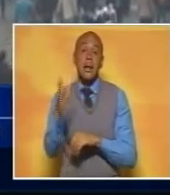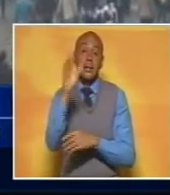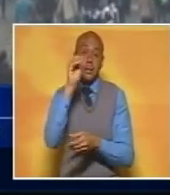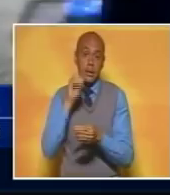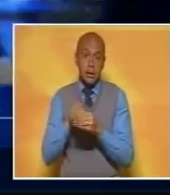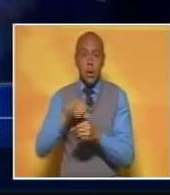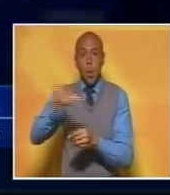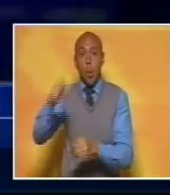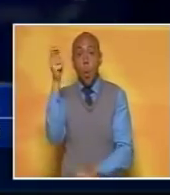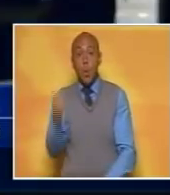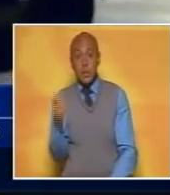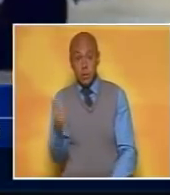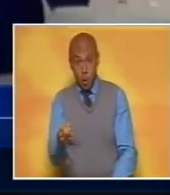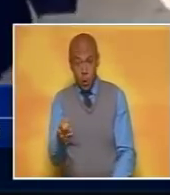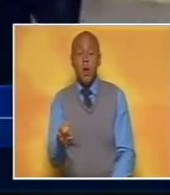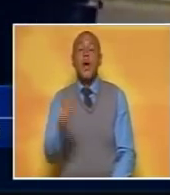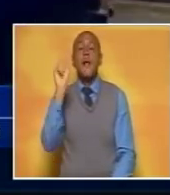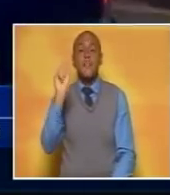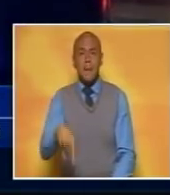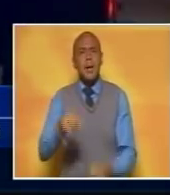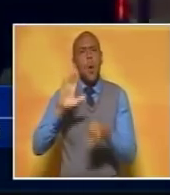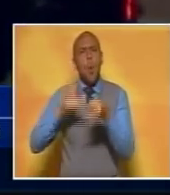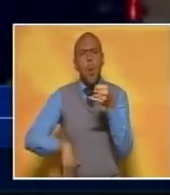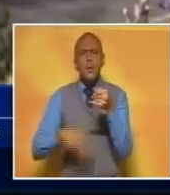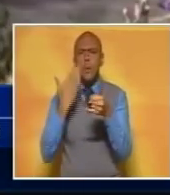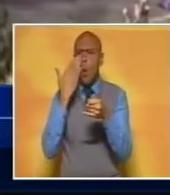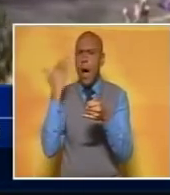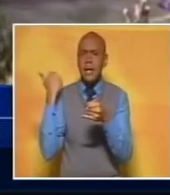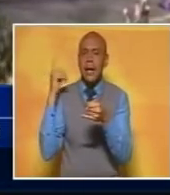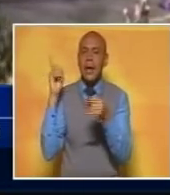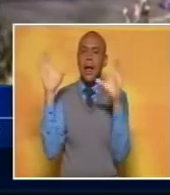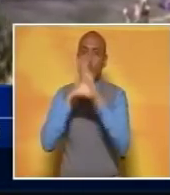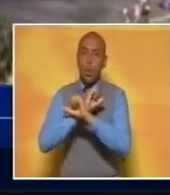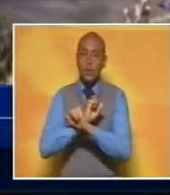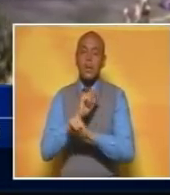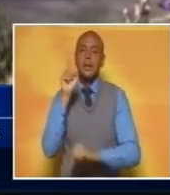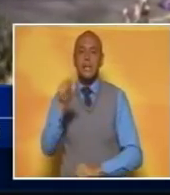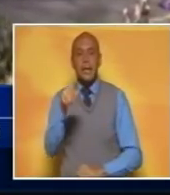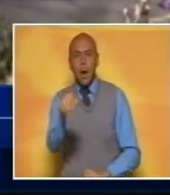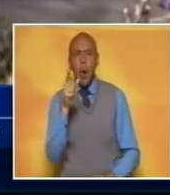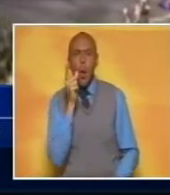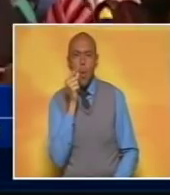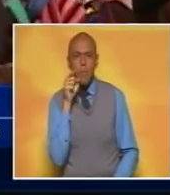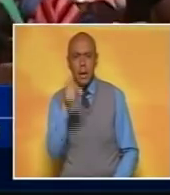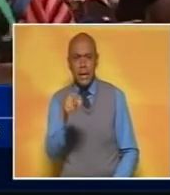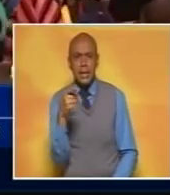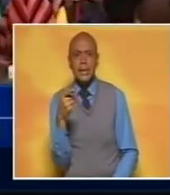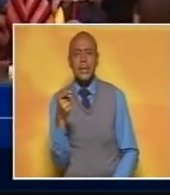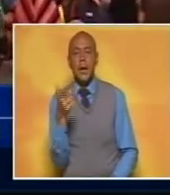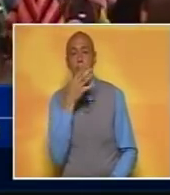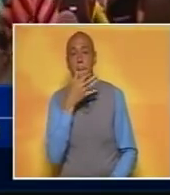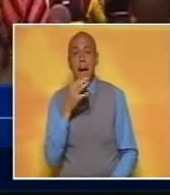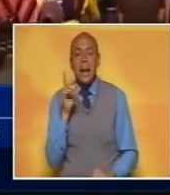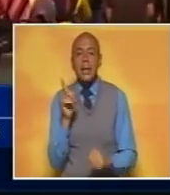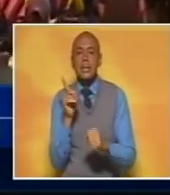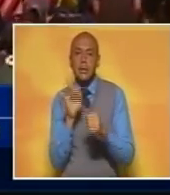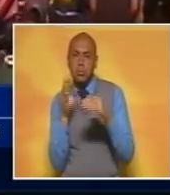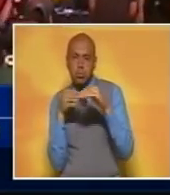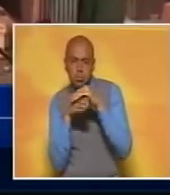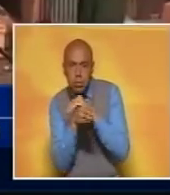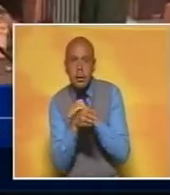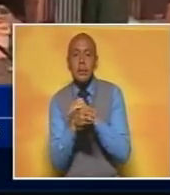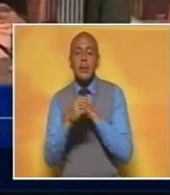procesados. También uno de los últimos enfrentamientos ocurrió ayer en la noche cuando los manifestantes se refugiaban en una universidad de la